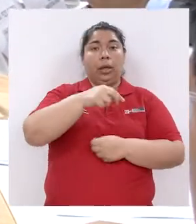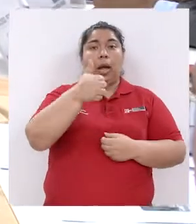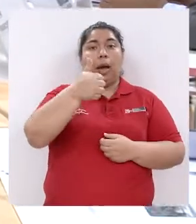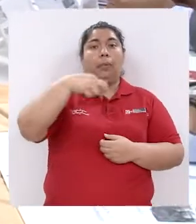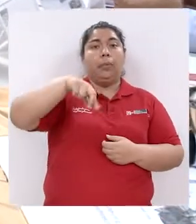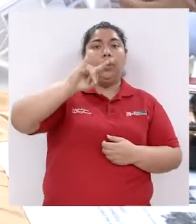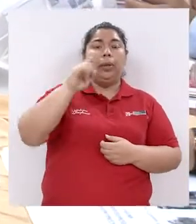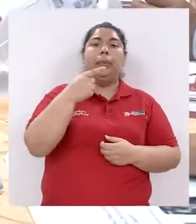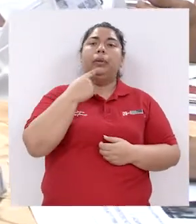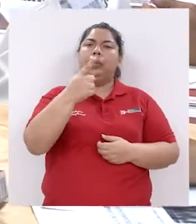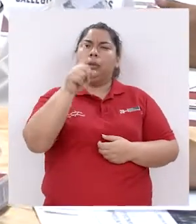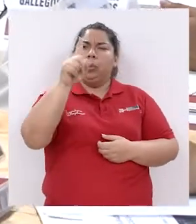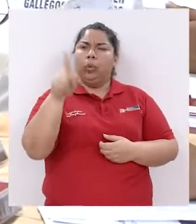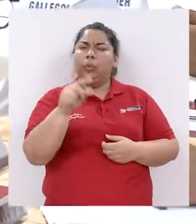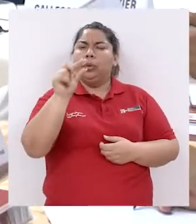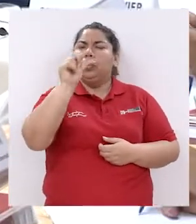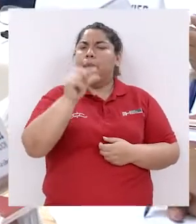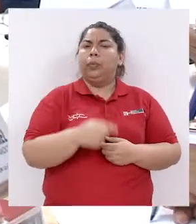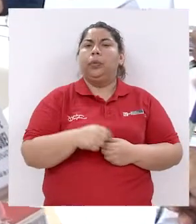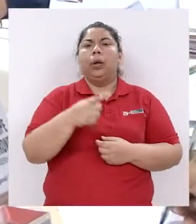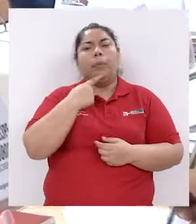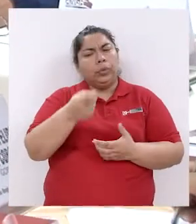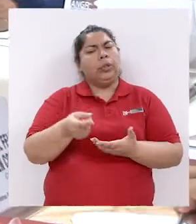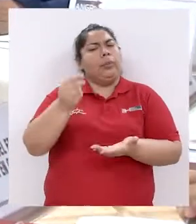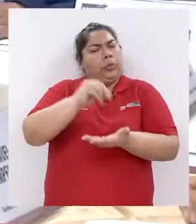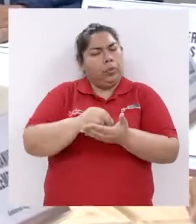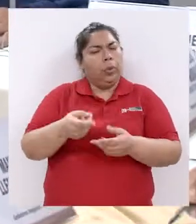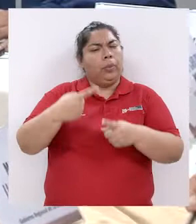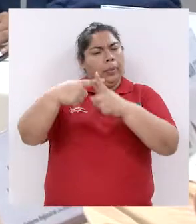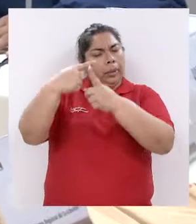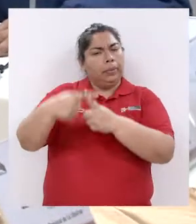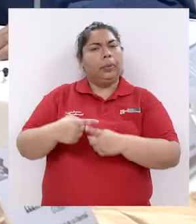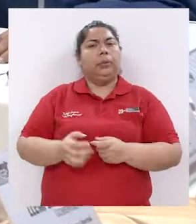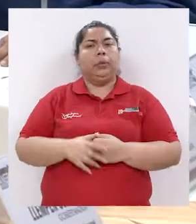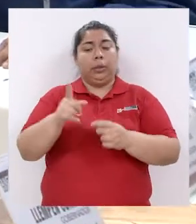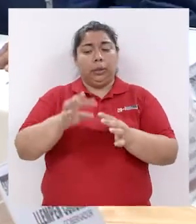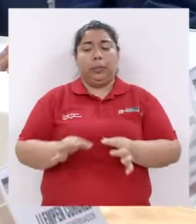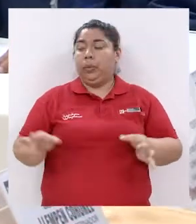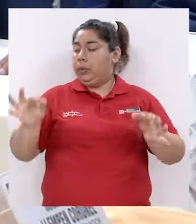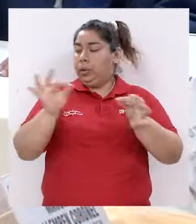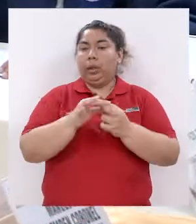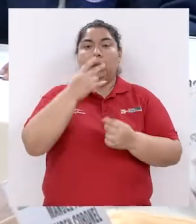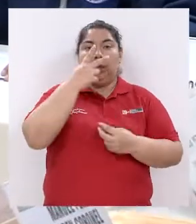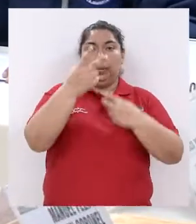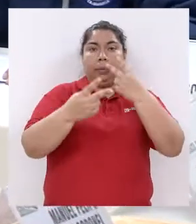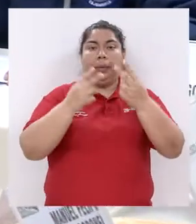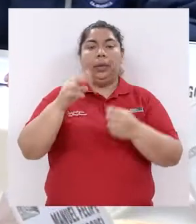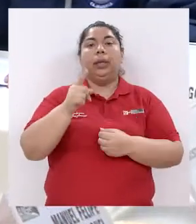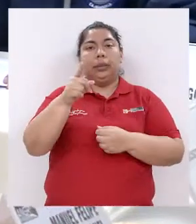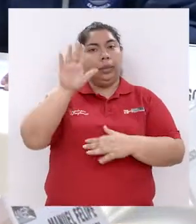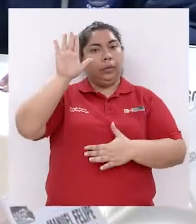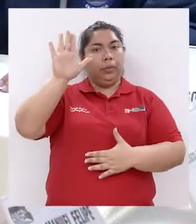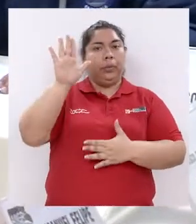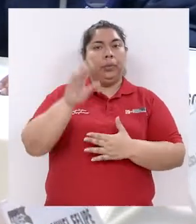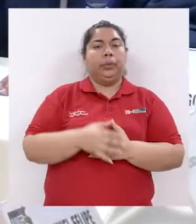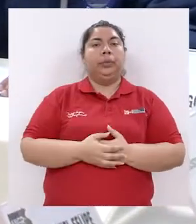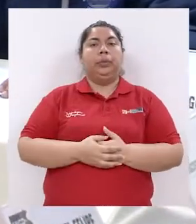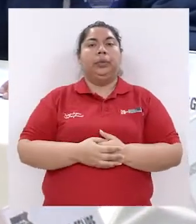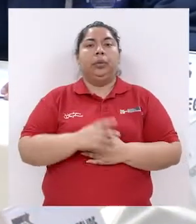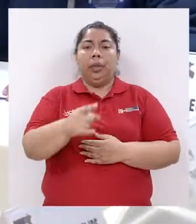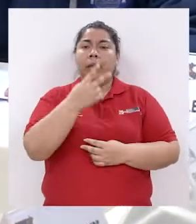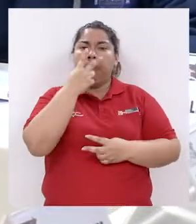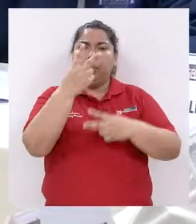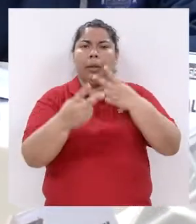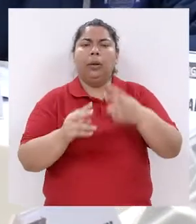Apurímac nos decía 1% es muy poco, vayamos, apostemos por más. Creo que es importante considerar ese compromiso también